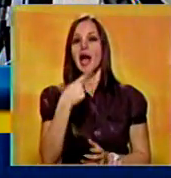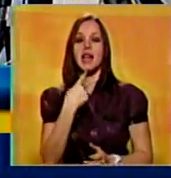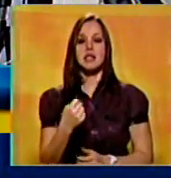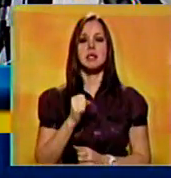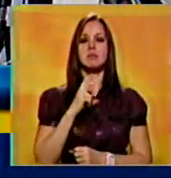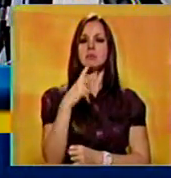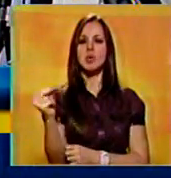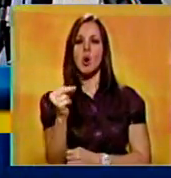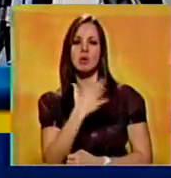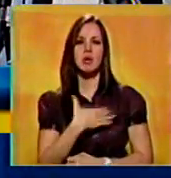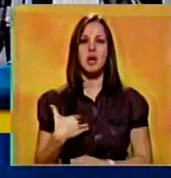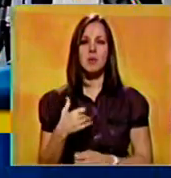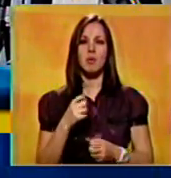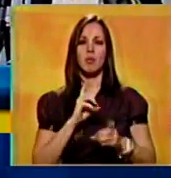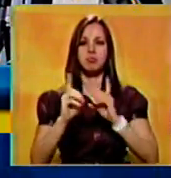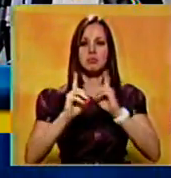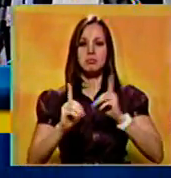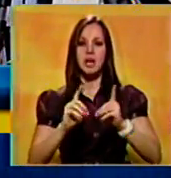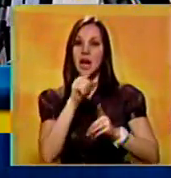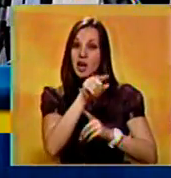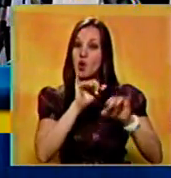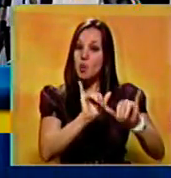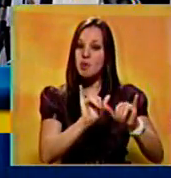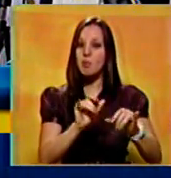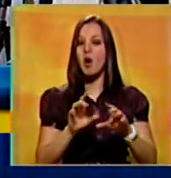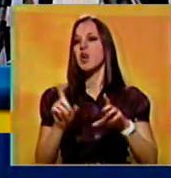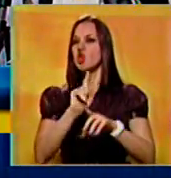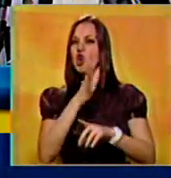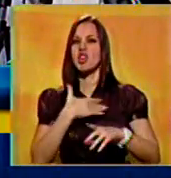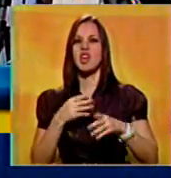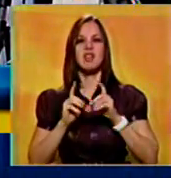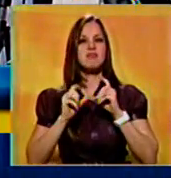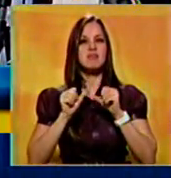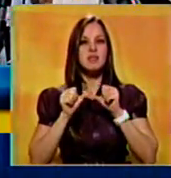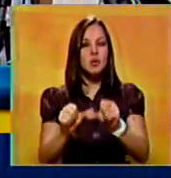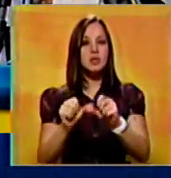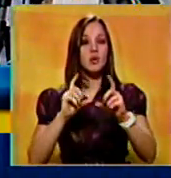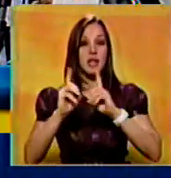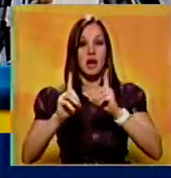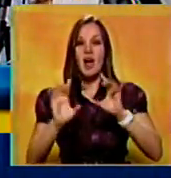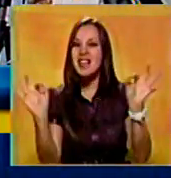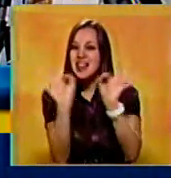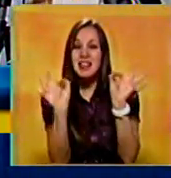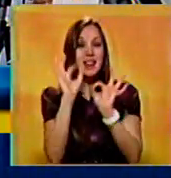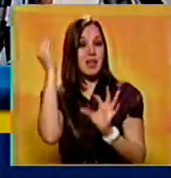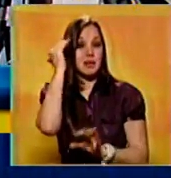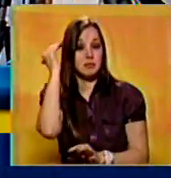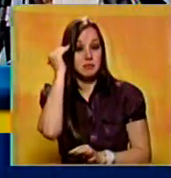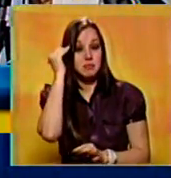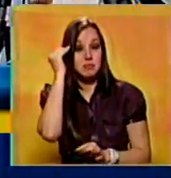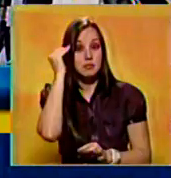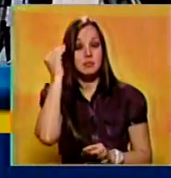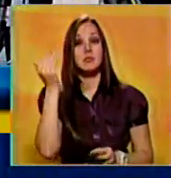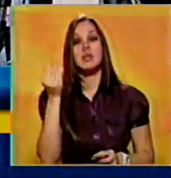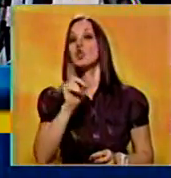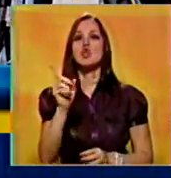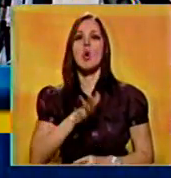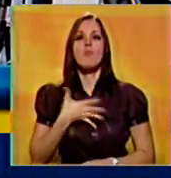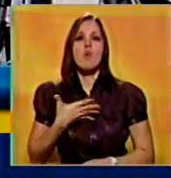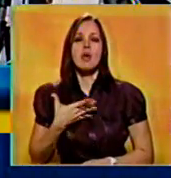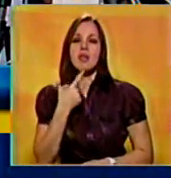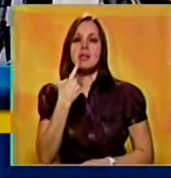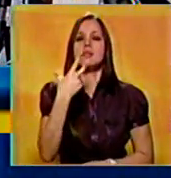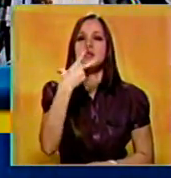postura que yo sé que ahora mismo Ellos están revisando de retirarse de una mesa de diálogo nadie en su sano juicio debería negarse la